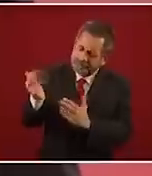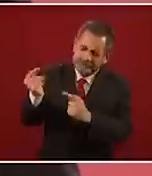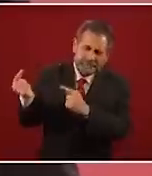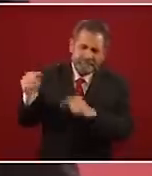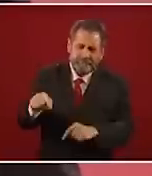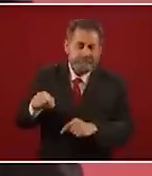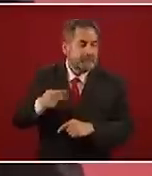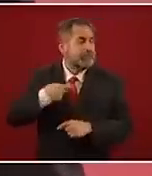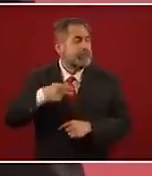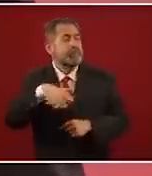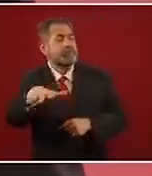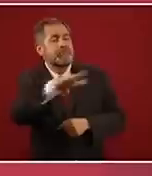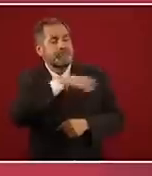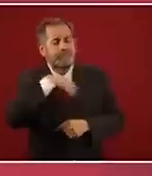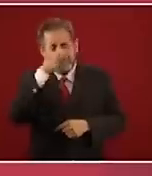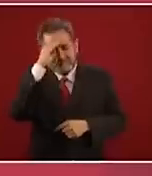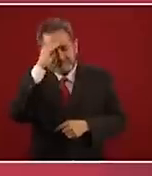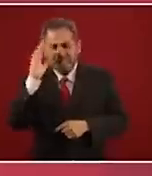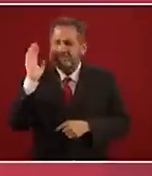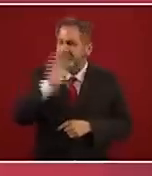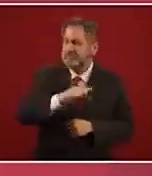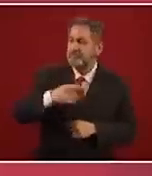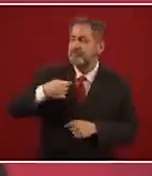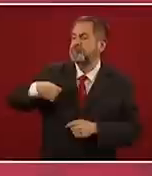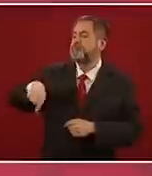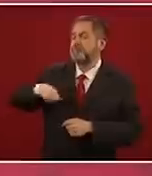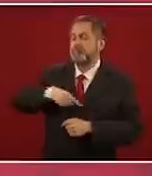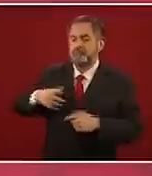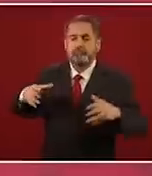por la opinión pública, porque nosotros,